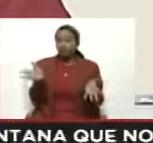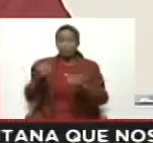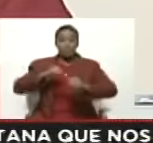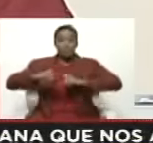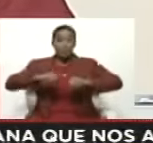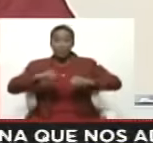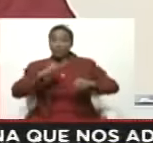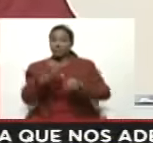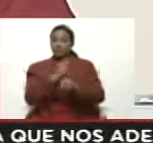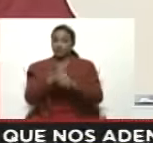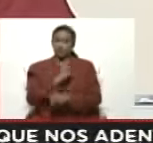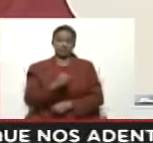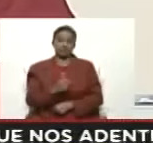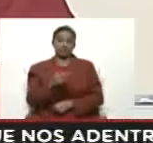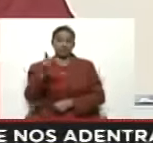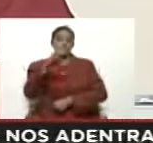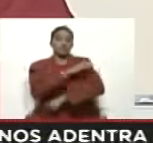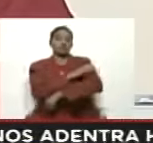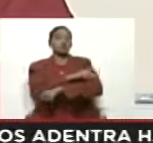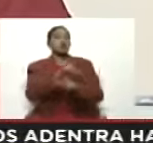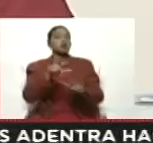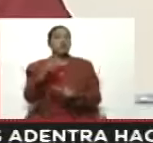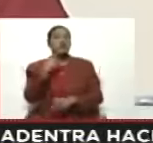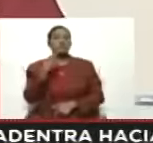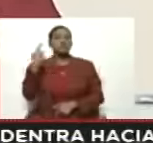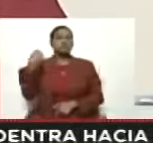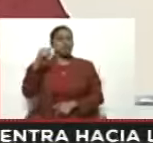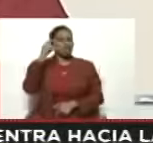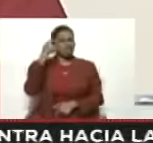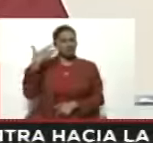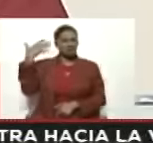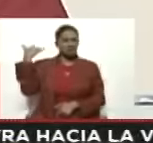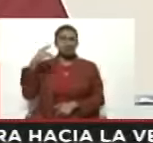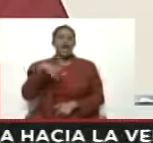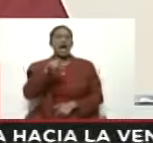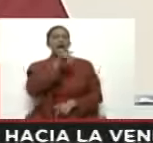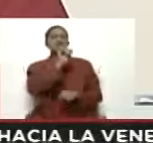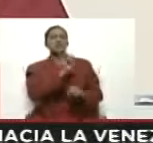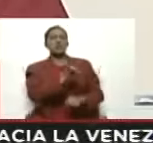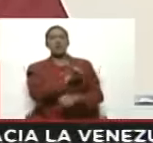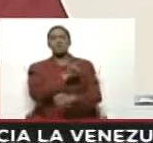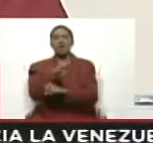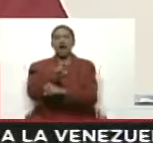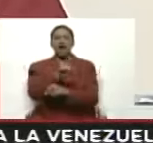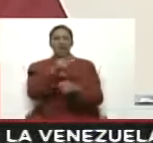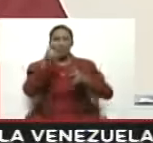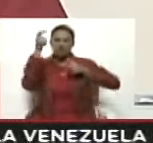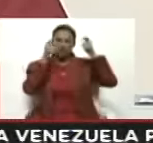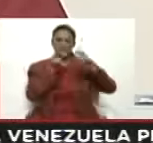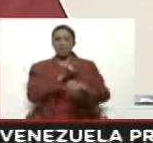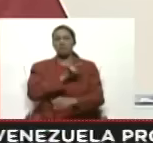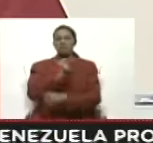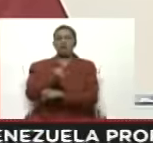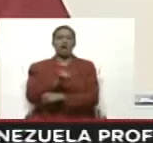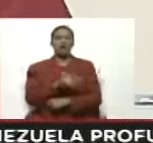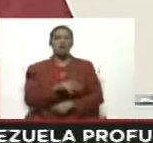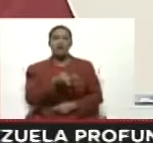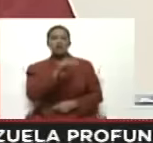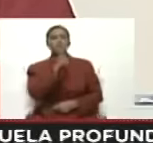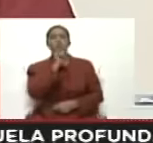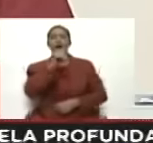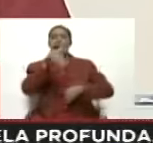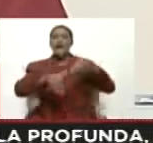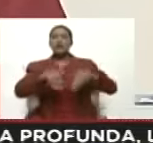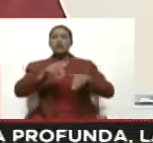con el cuento del fraude. Anda con el cuento de que no son elecciones limpias